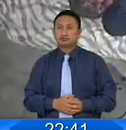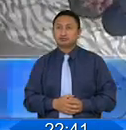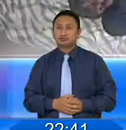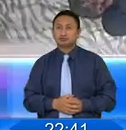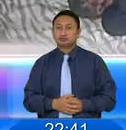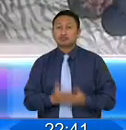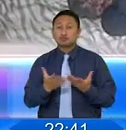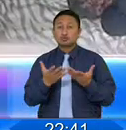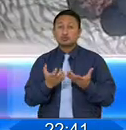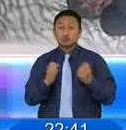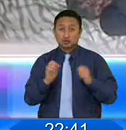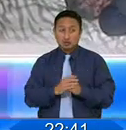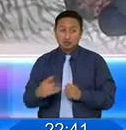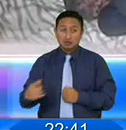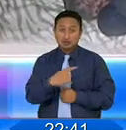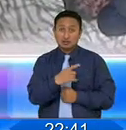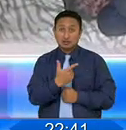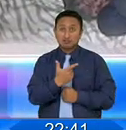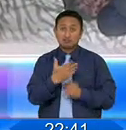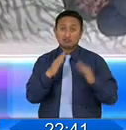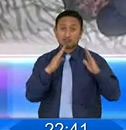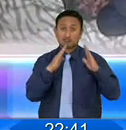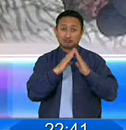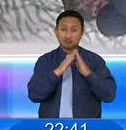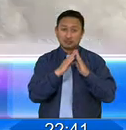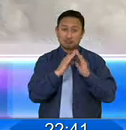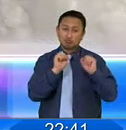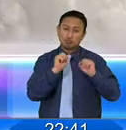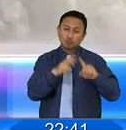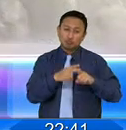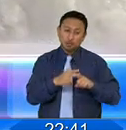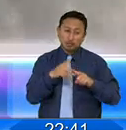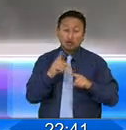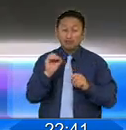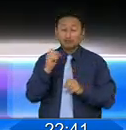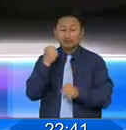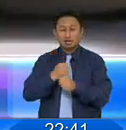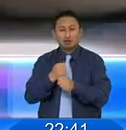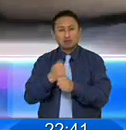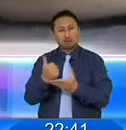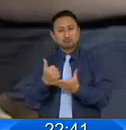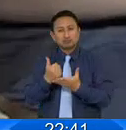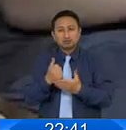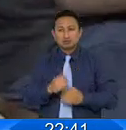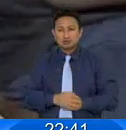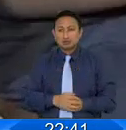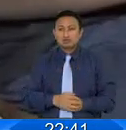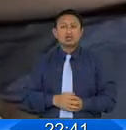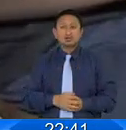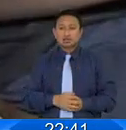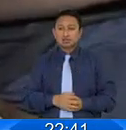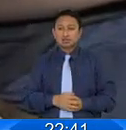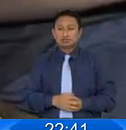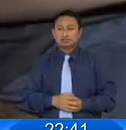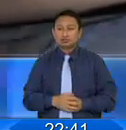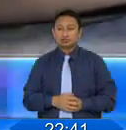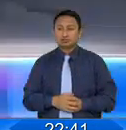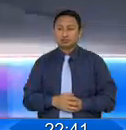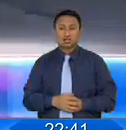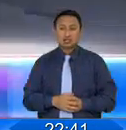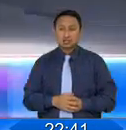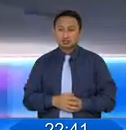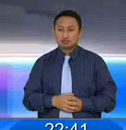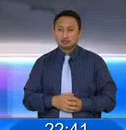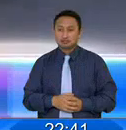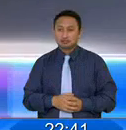niños, que ellos continúen su educación y un empleo. Mientras tanto, Carlos Alberto juega conmigo, sin